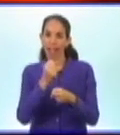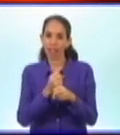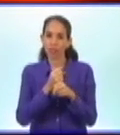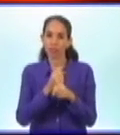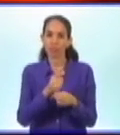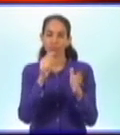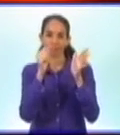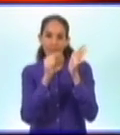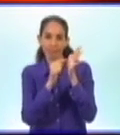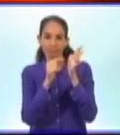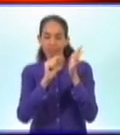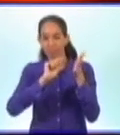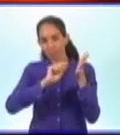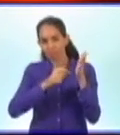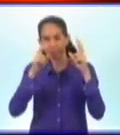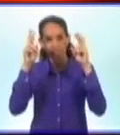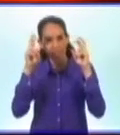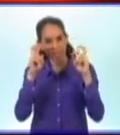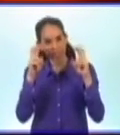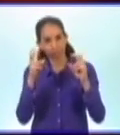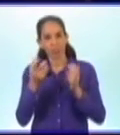los signos de puntuación.